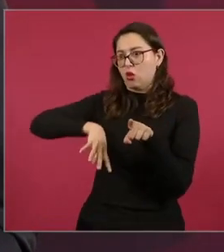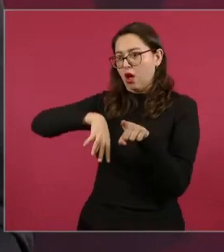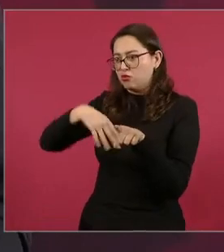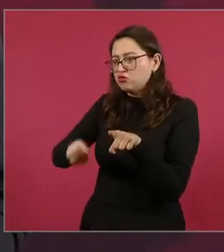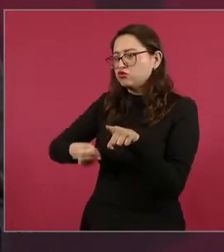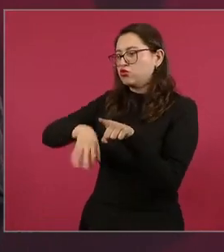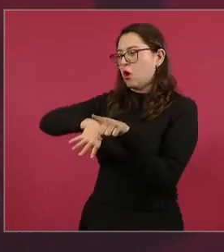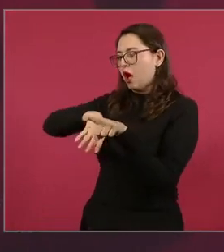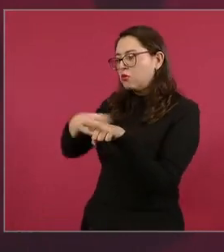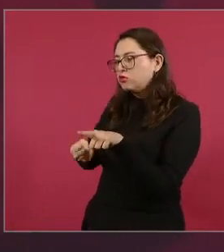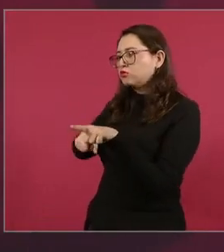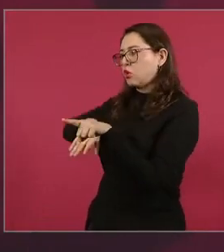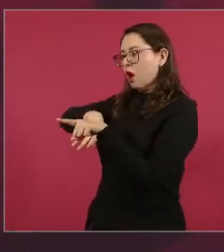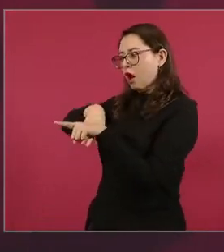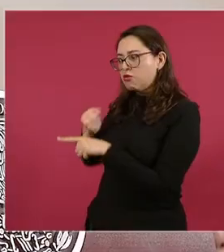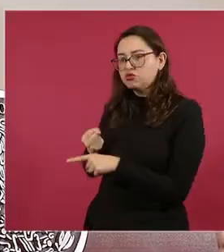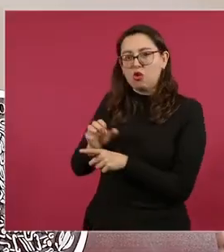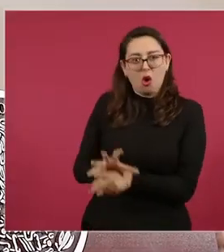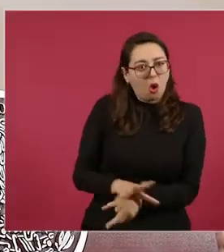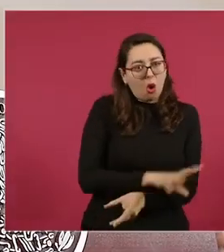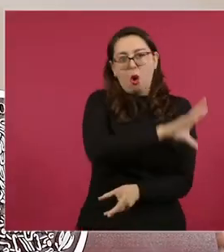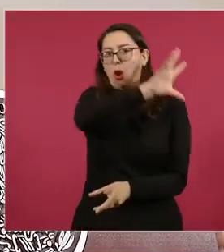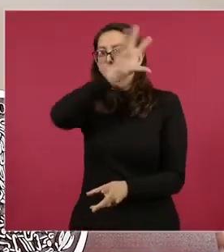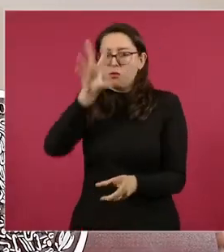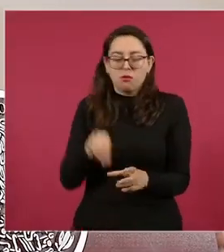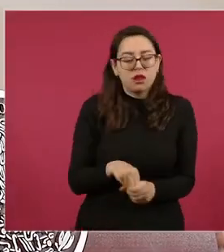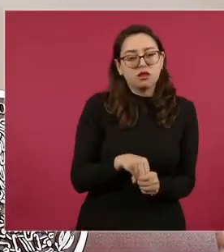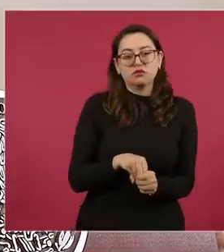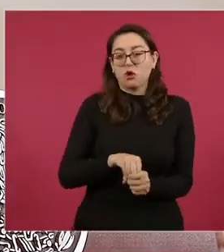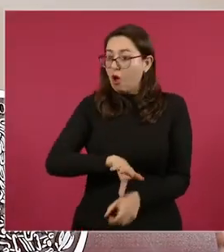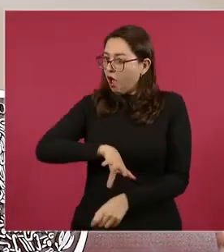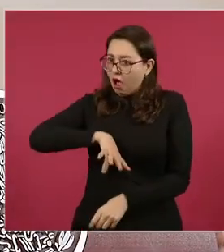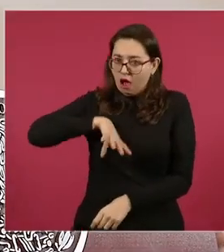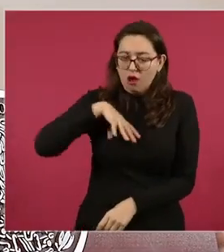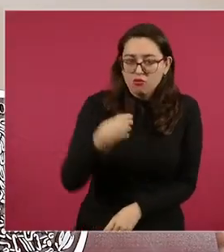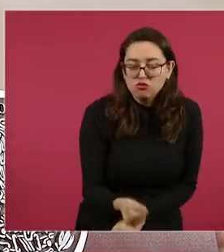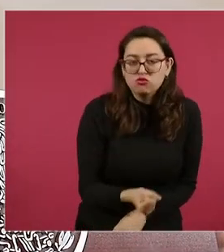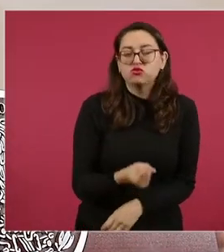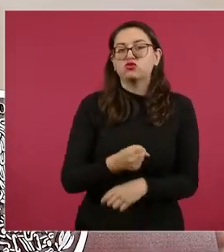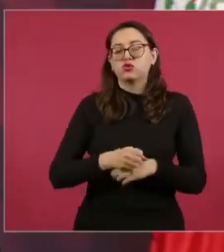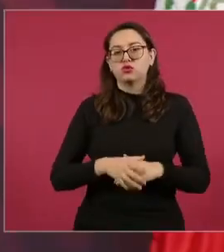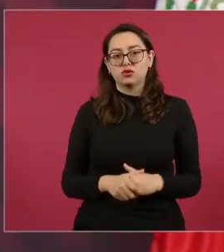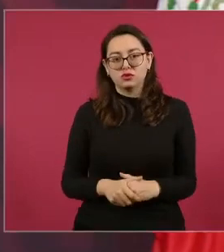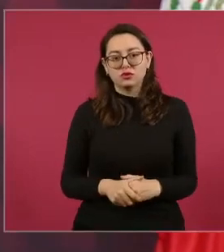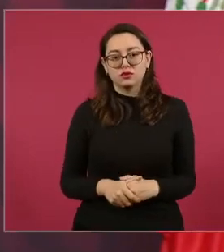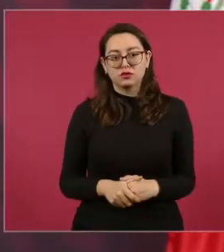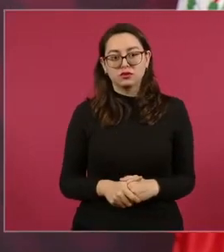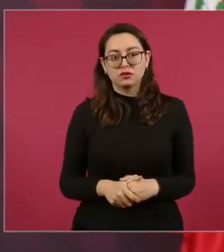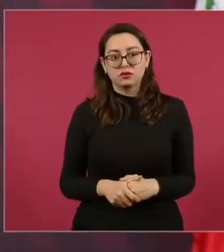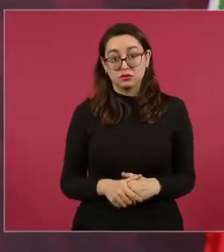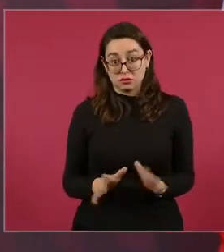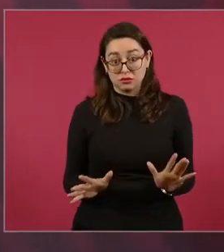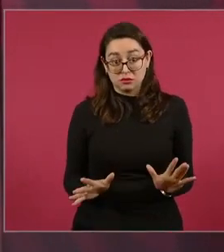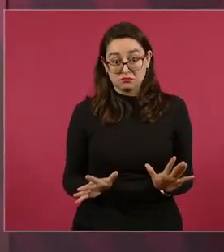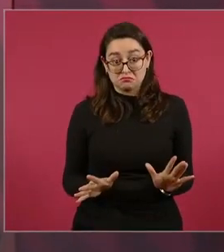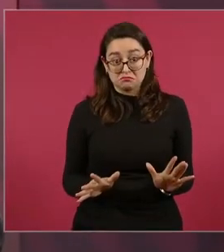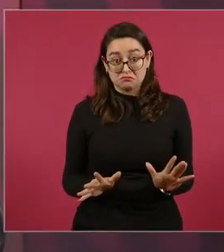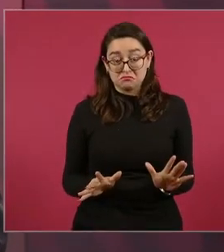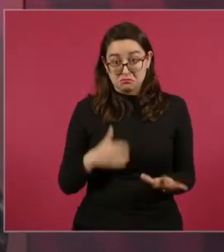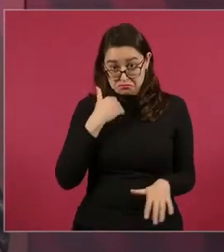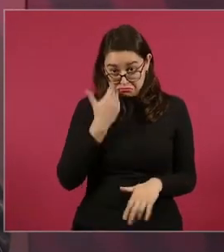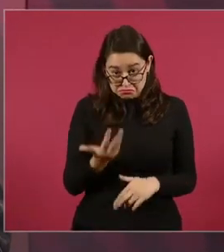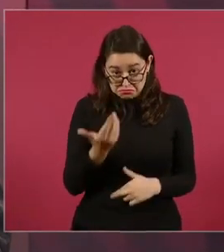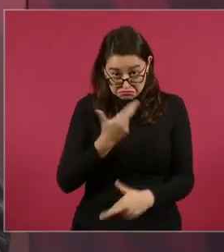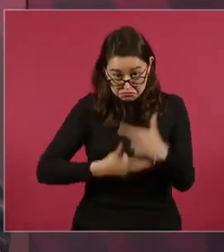están muy metidos en eso? Todos, pues, pero muchos dueños de medios